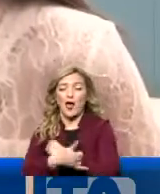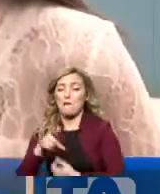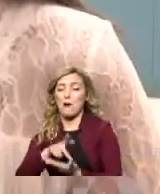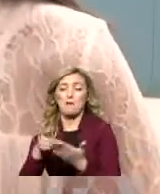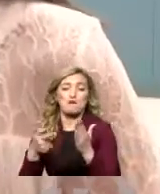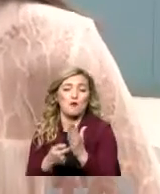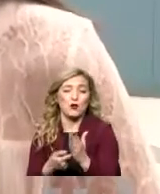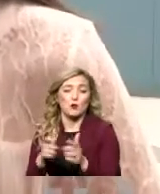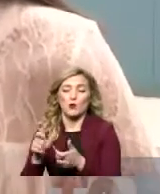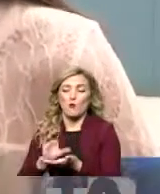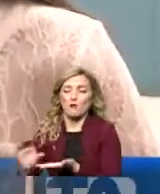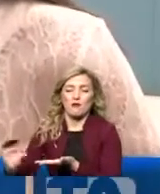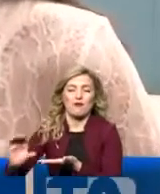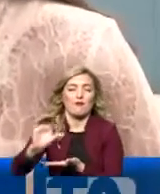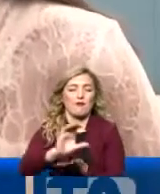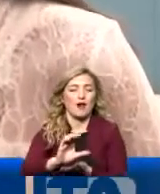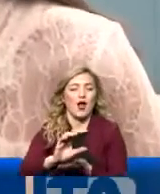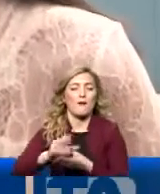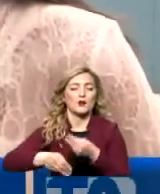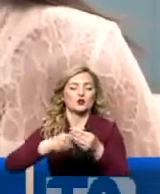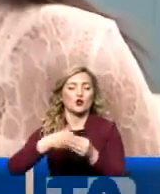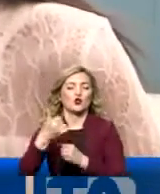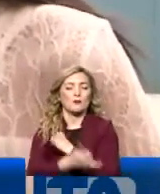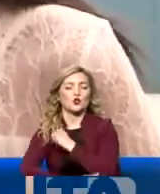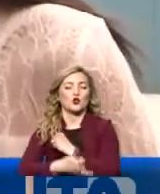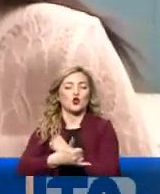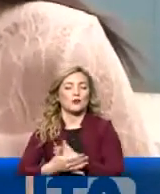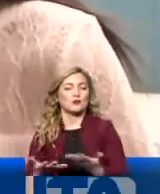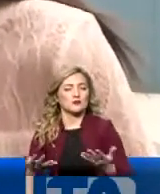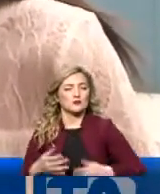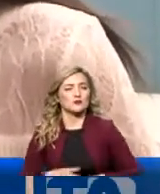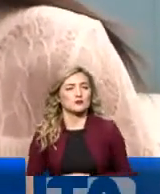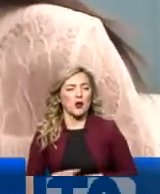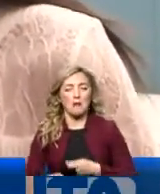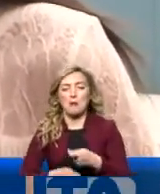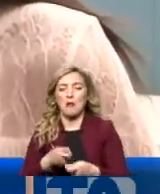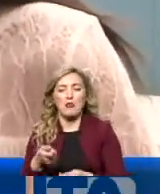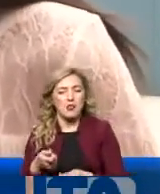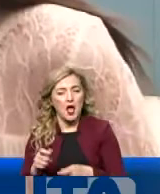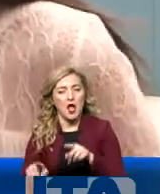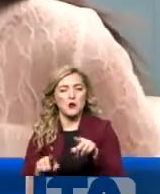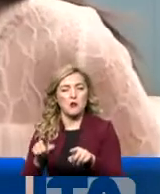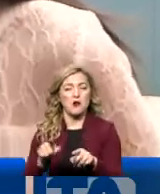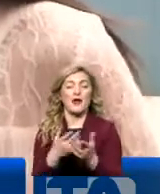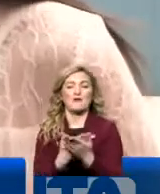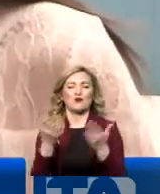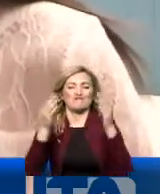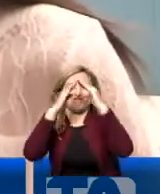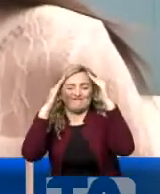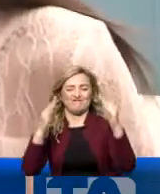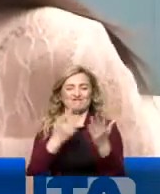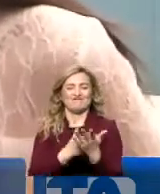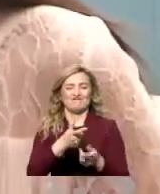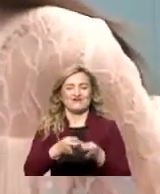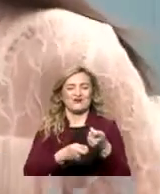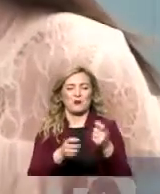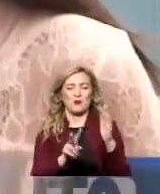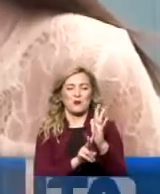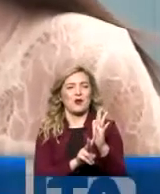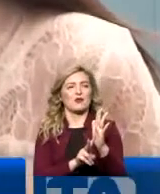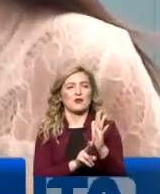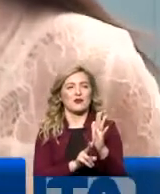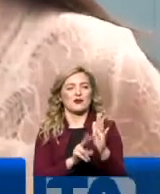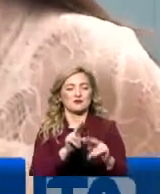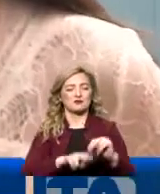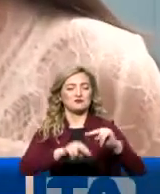nos preocupa la disposición que se relaciona a las ventas ocasionales de inmuebles que no sean de vivienda. Tenemos un sector